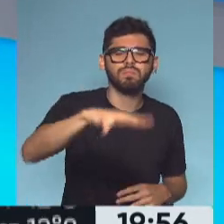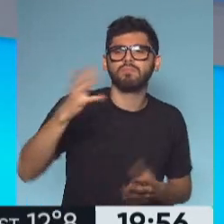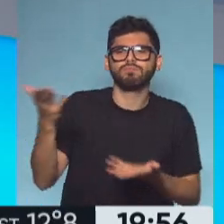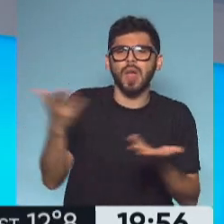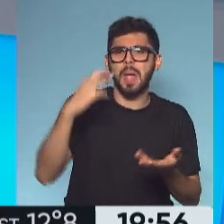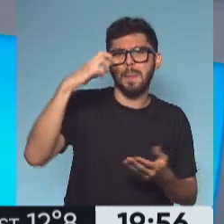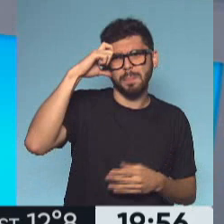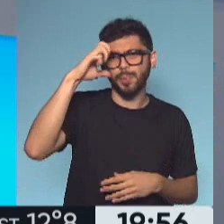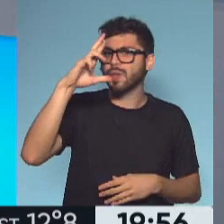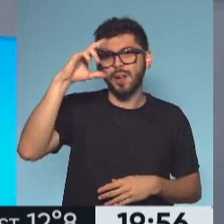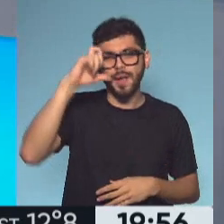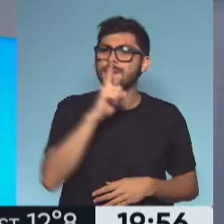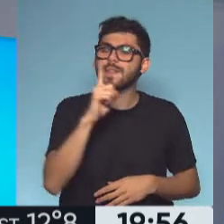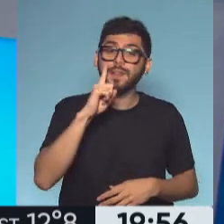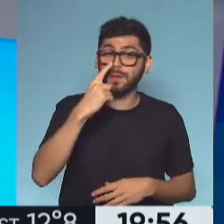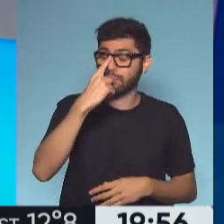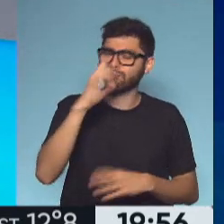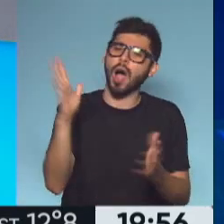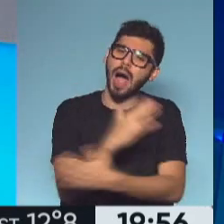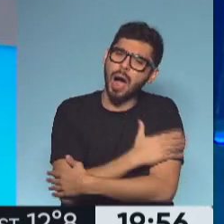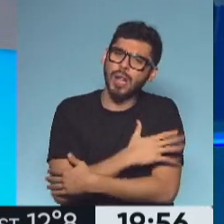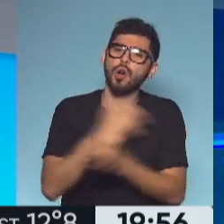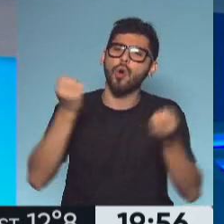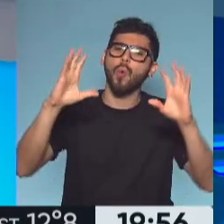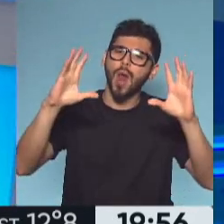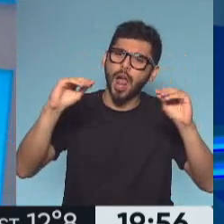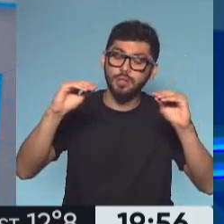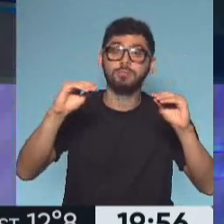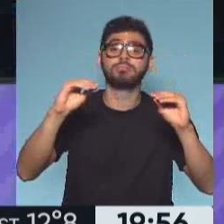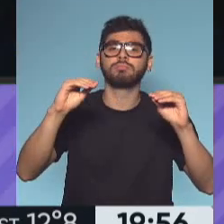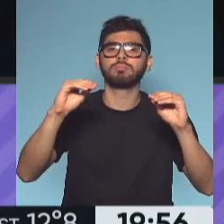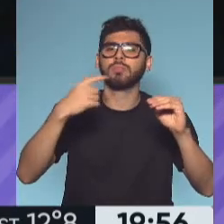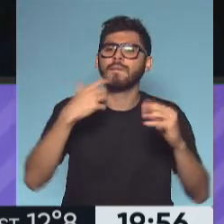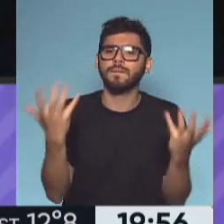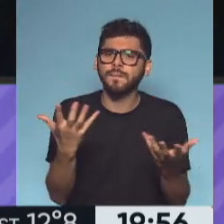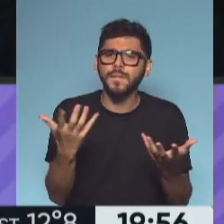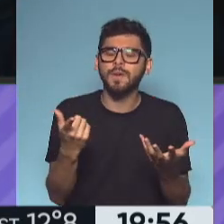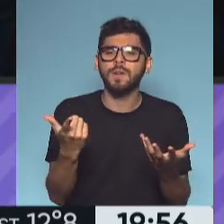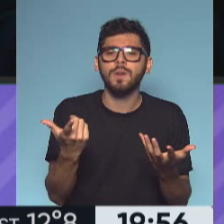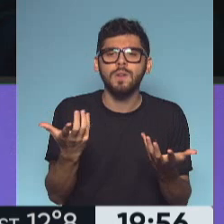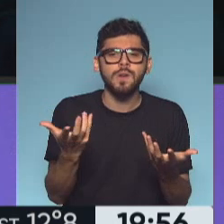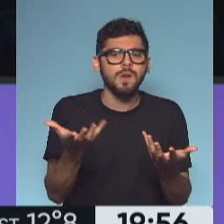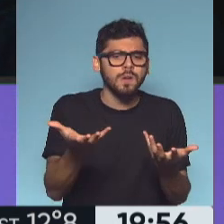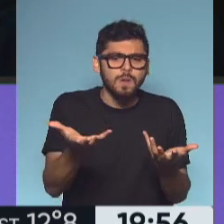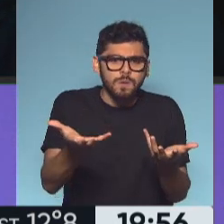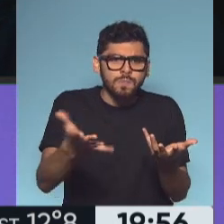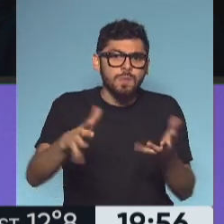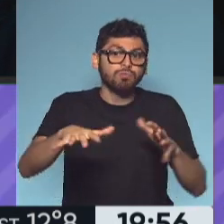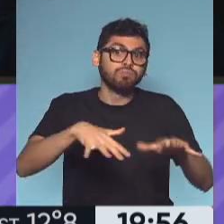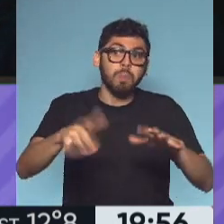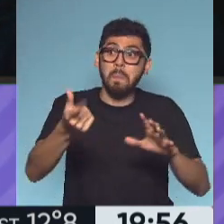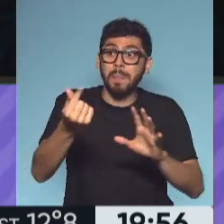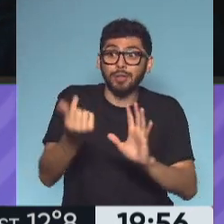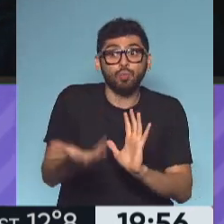Peretti. De Pedro, un abrazo grande y buenas noches. De saber cómo está en este momento una coyuntura que tiene precios